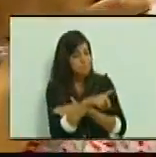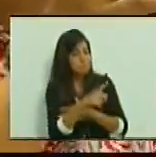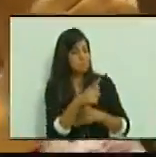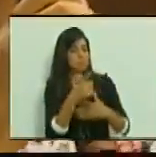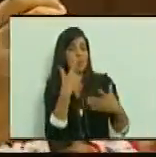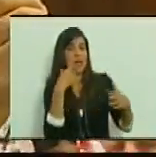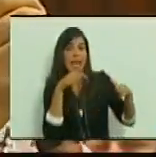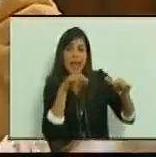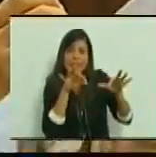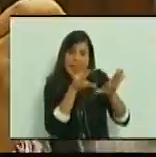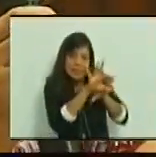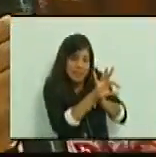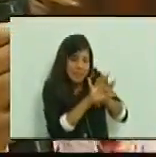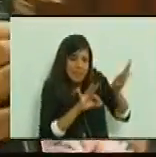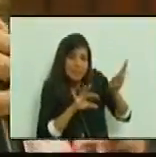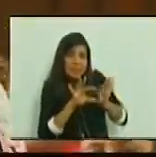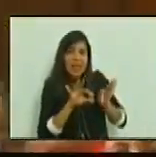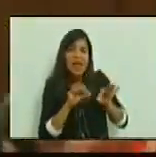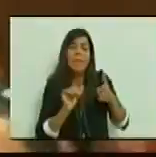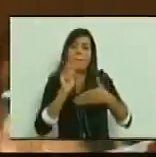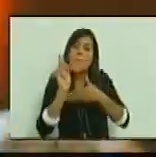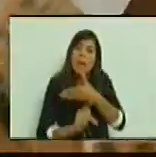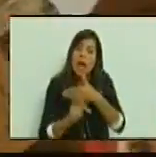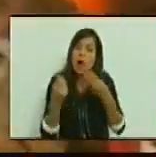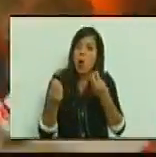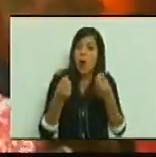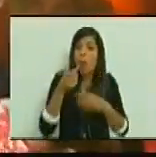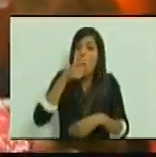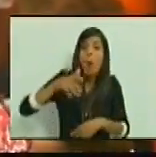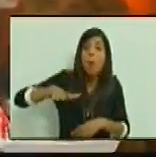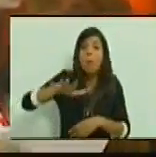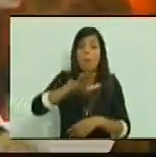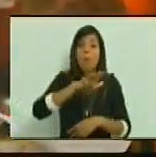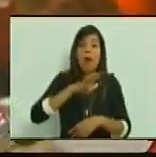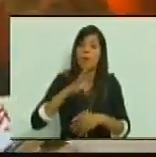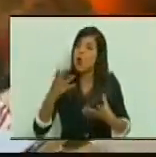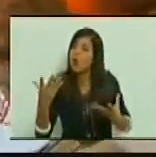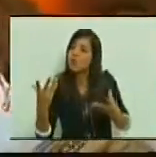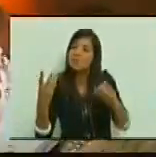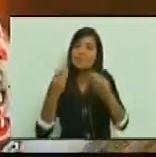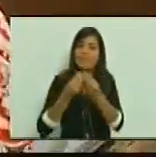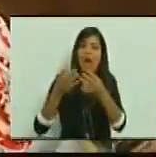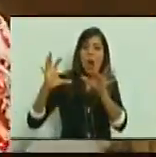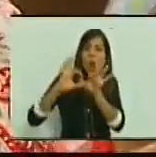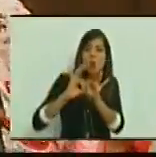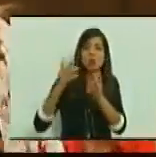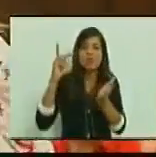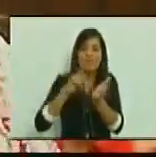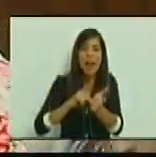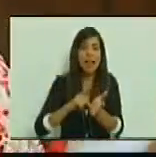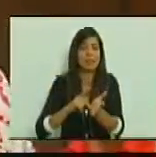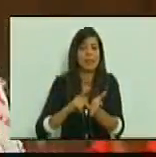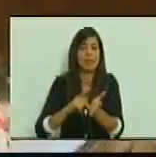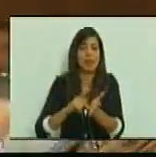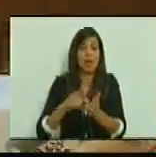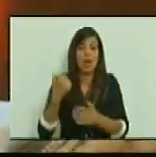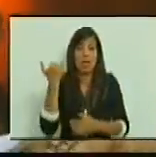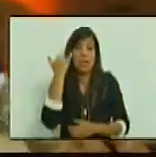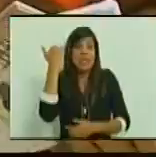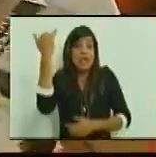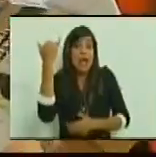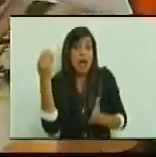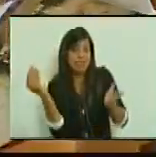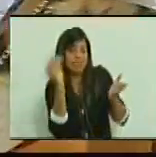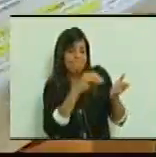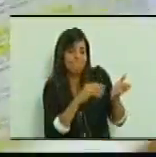vamos a hacer para que el pueblo en su conjunto se sienta parte de esta ley. Y bueno, incluimos también en esta ley